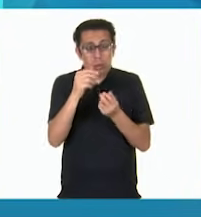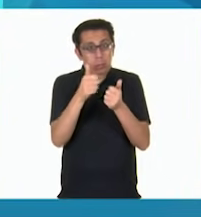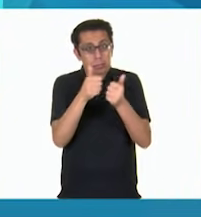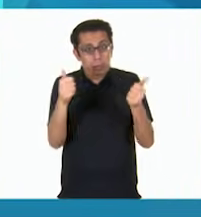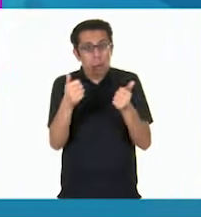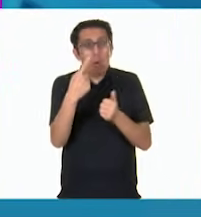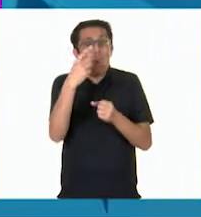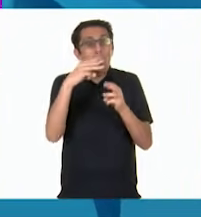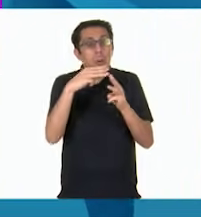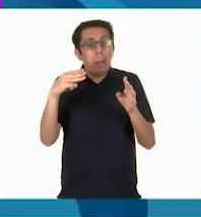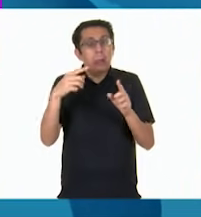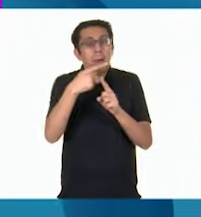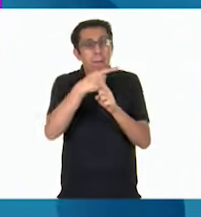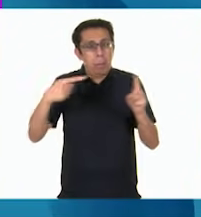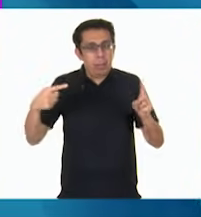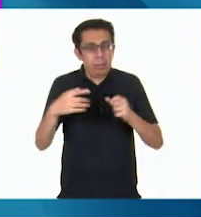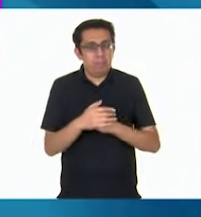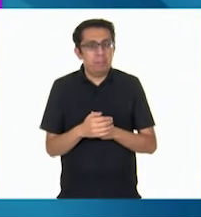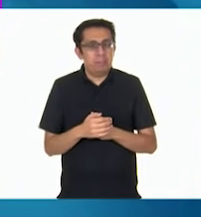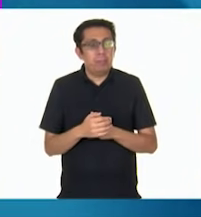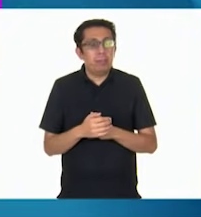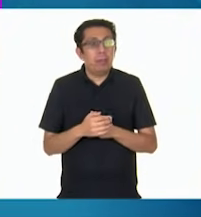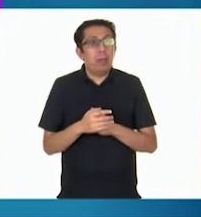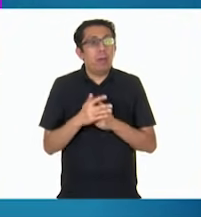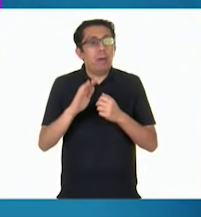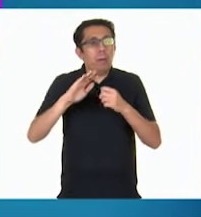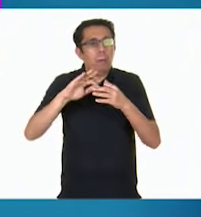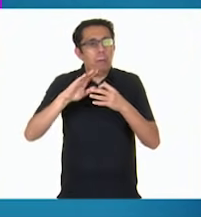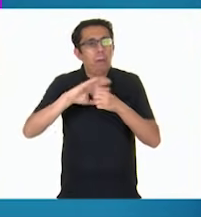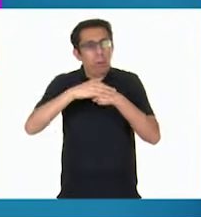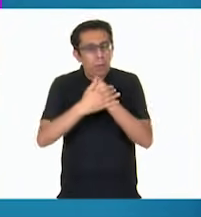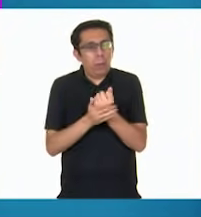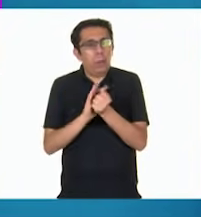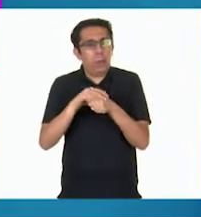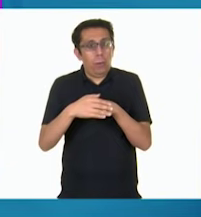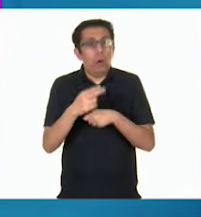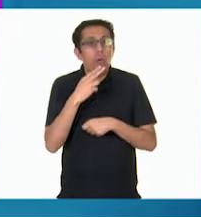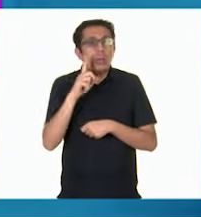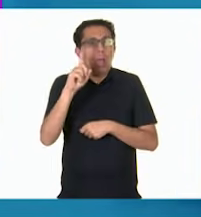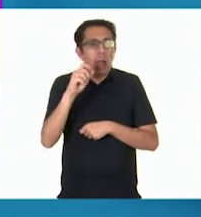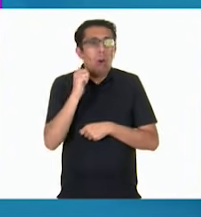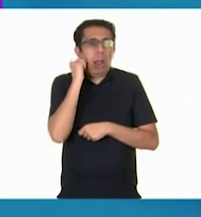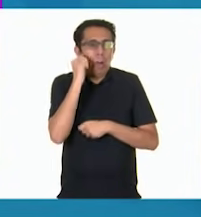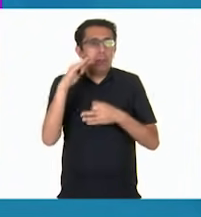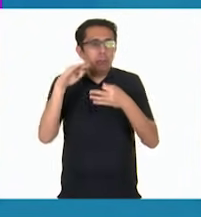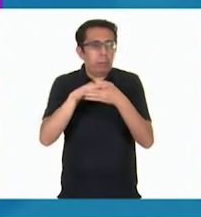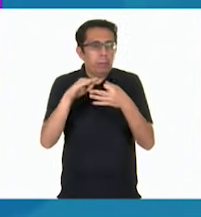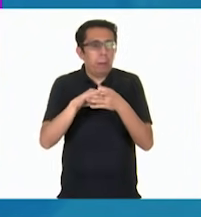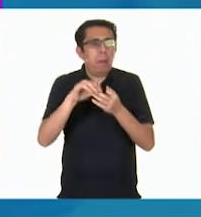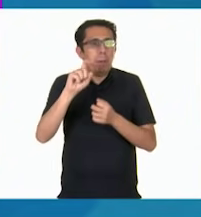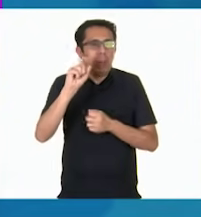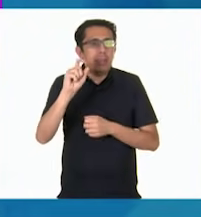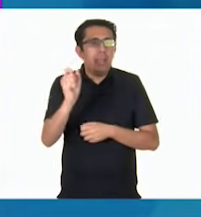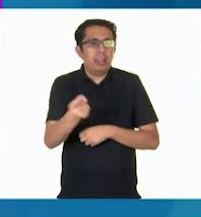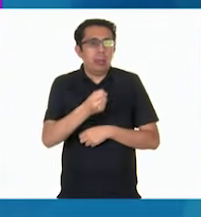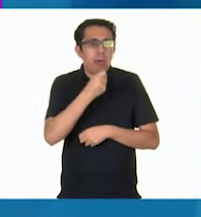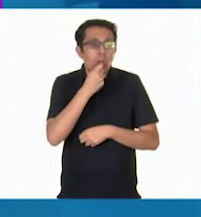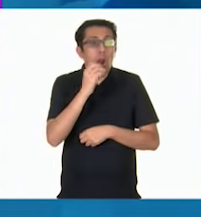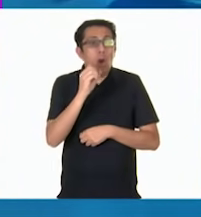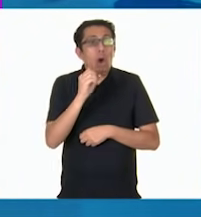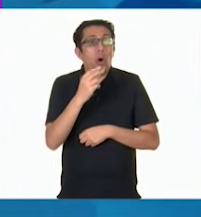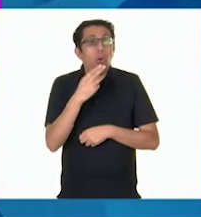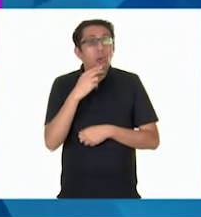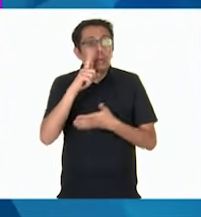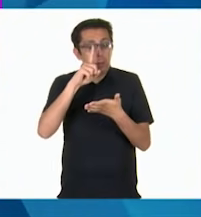y medio entre tú y los demás. Lávate las manos muy seguido con agua y jabón por lo menos durante 20 segundos o aplica